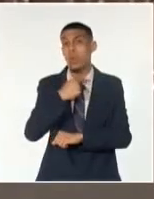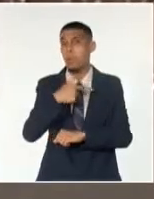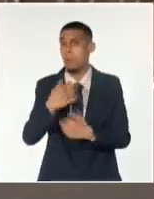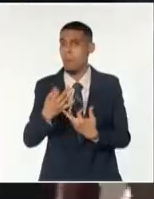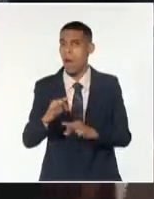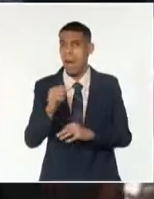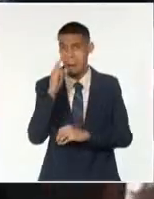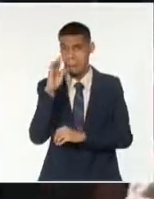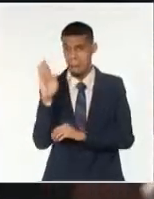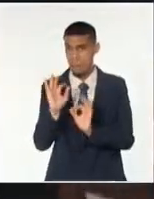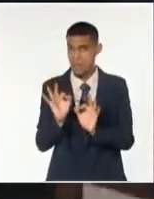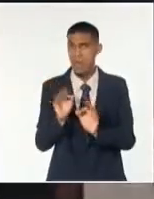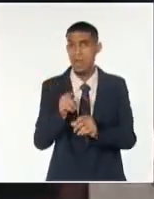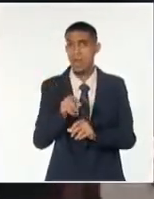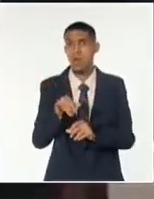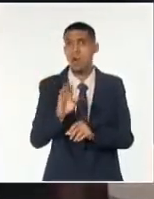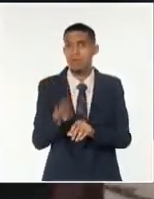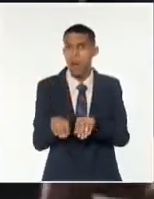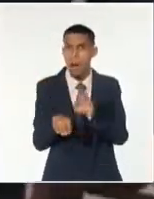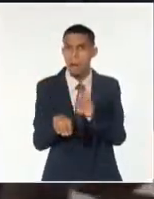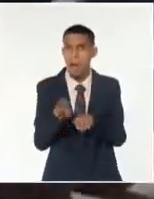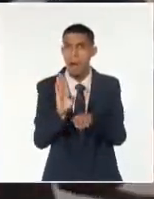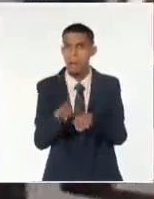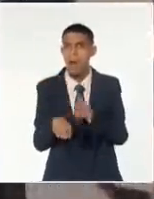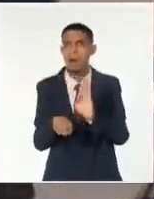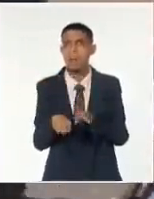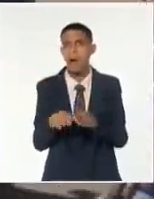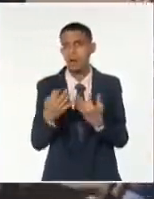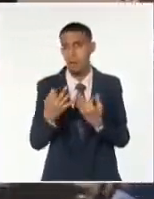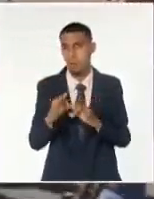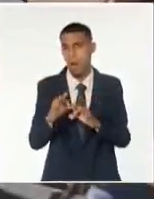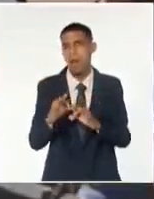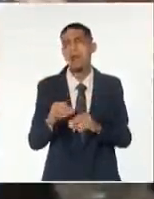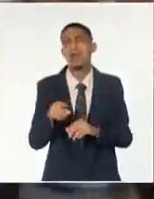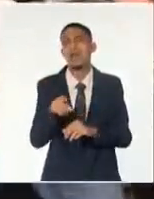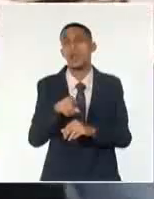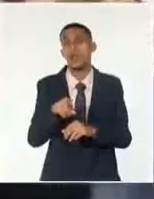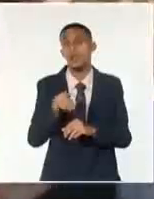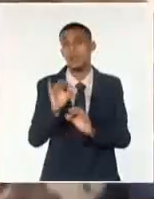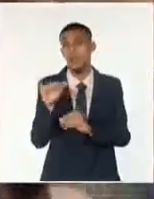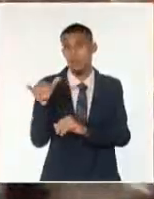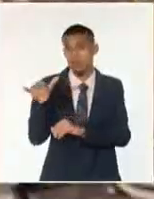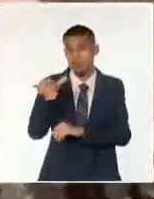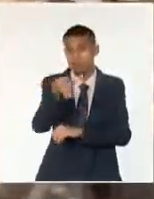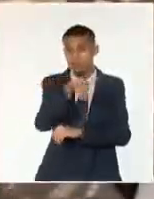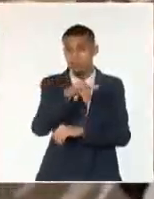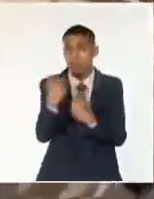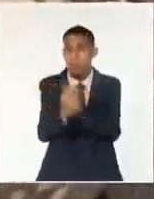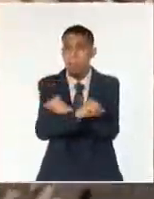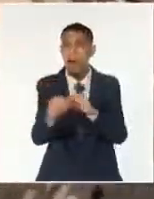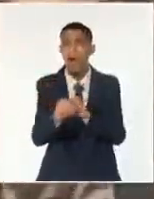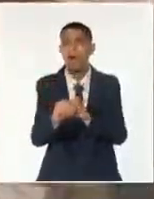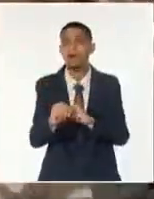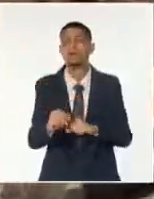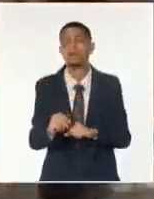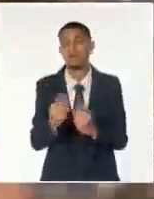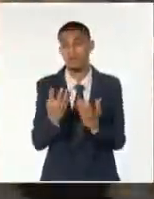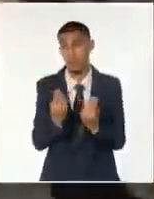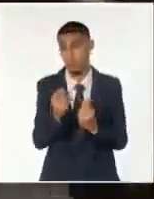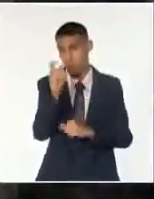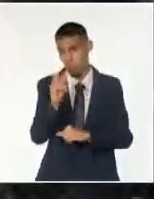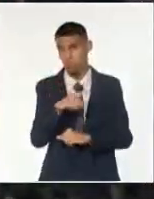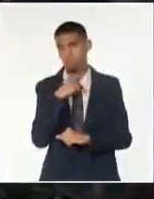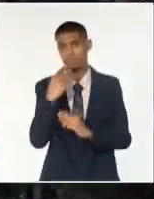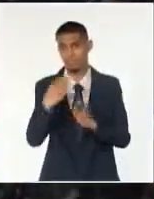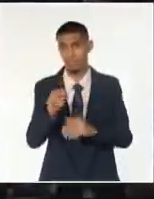de cadetes en la Academia Militar en la provincia de Homs, en el centro del país, mientras más de